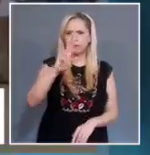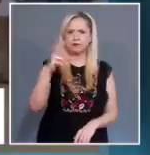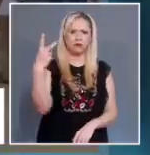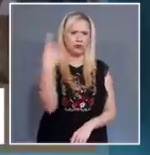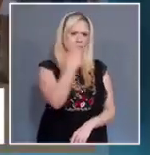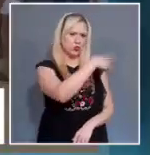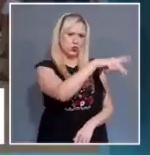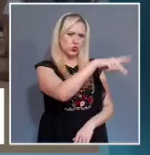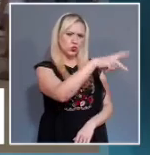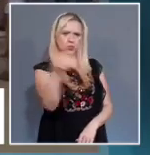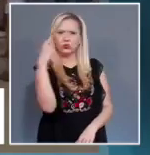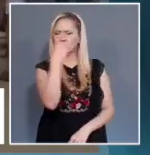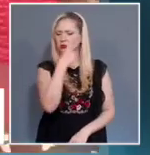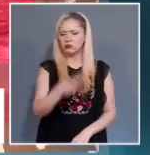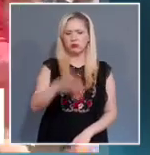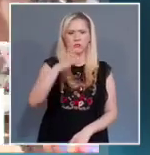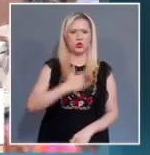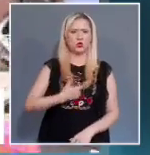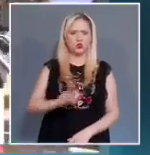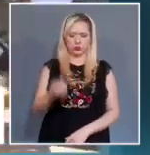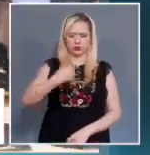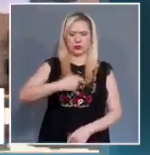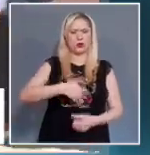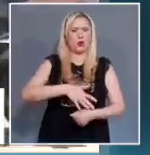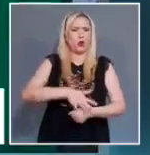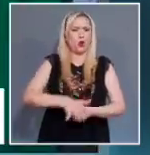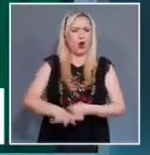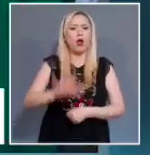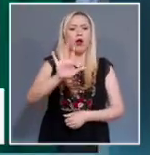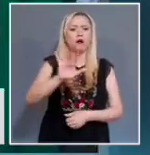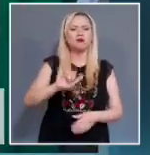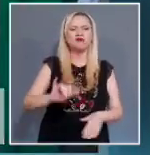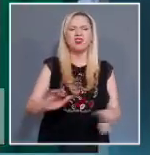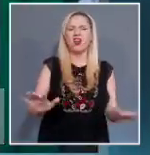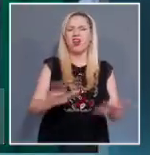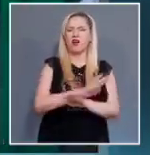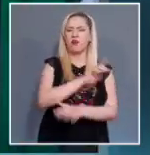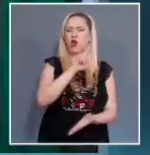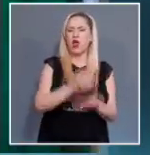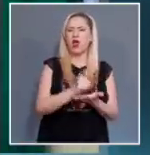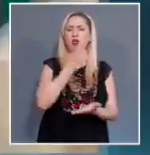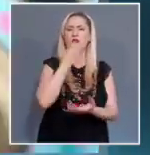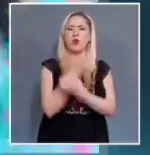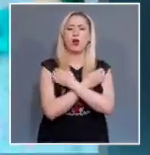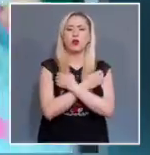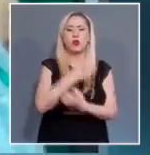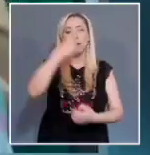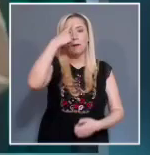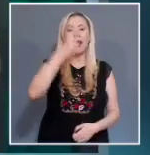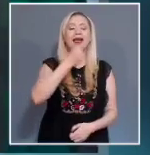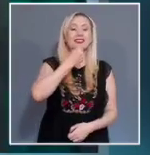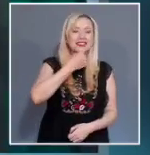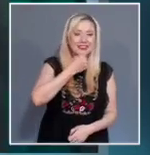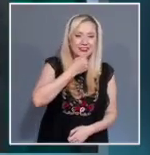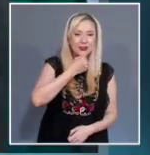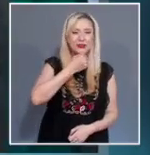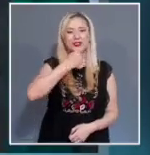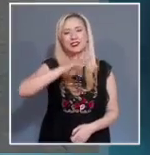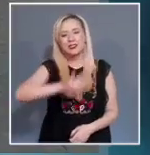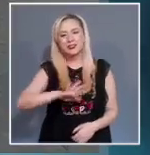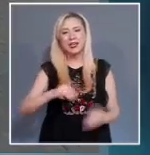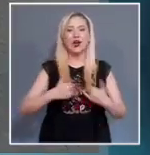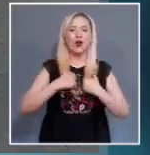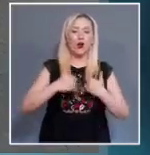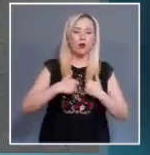aprobó reformas a la Ley de Educación con el fin de establecer que niños, niñas y adolescentes tengan la libertad de elegir si desean